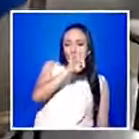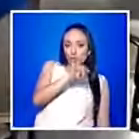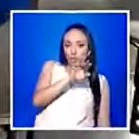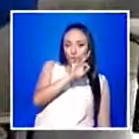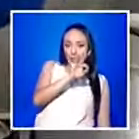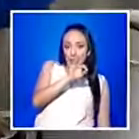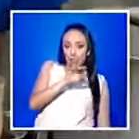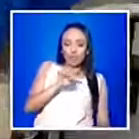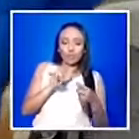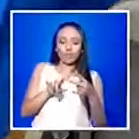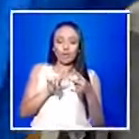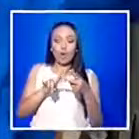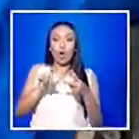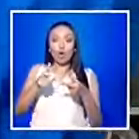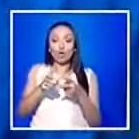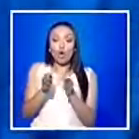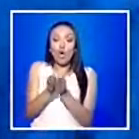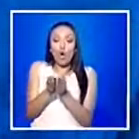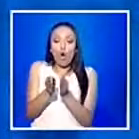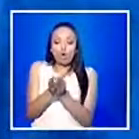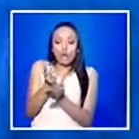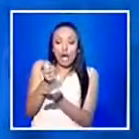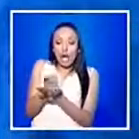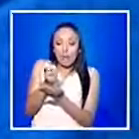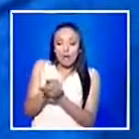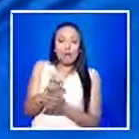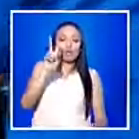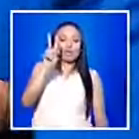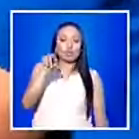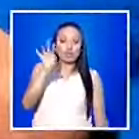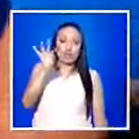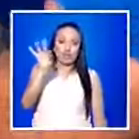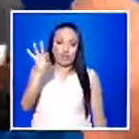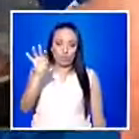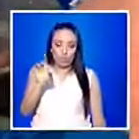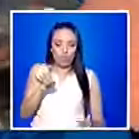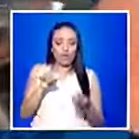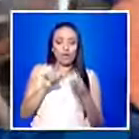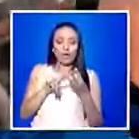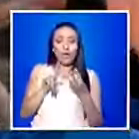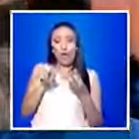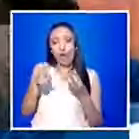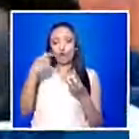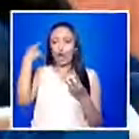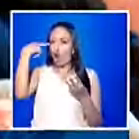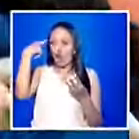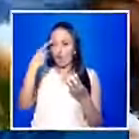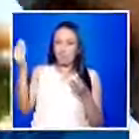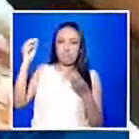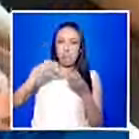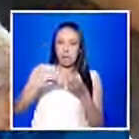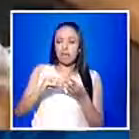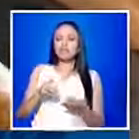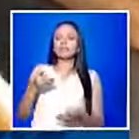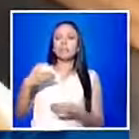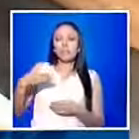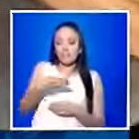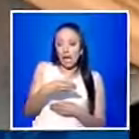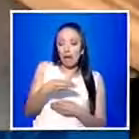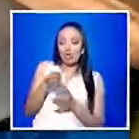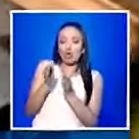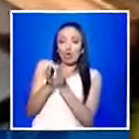que tiene concha, camarón, vale 2.99, uh-huh. El reloco, que tiene albacora, concha, camarón, que